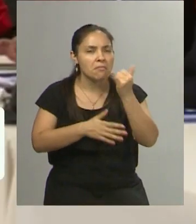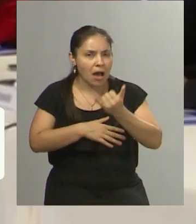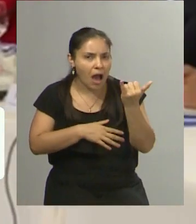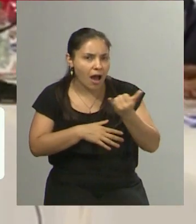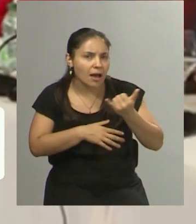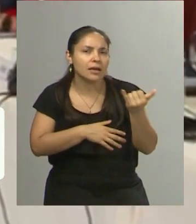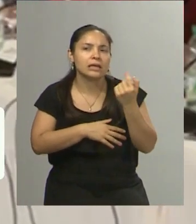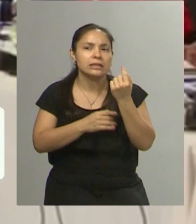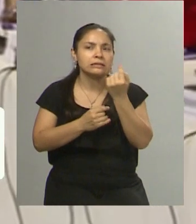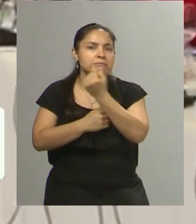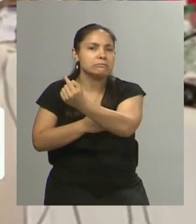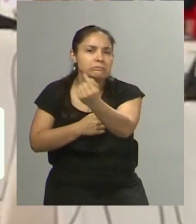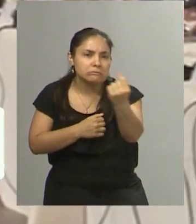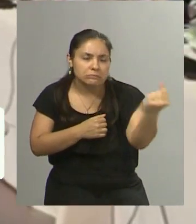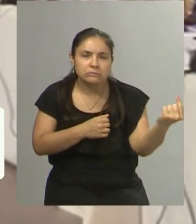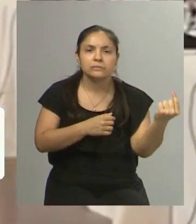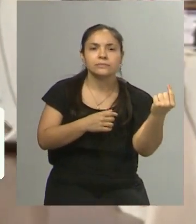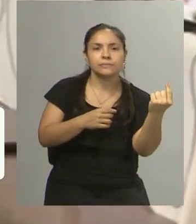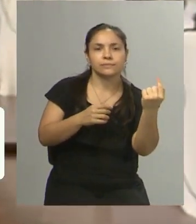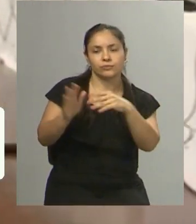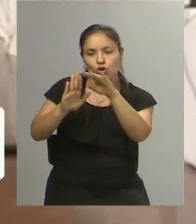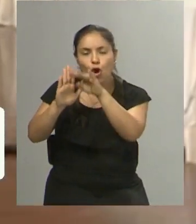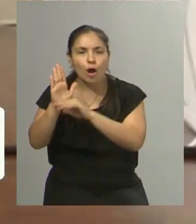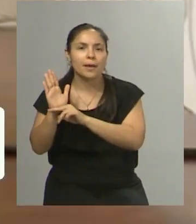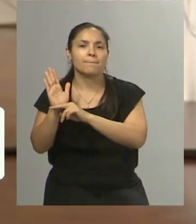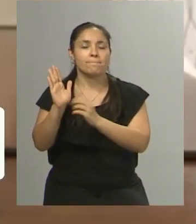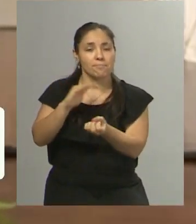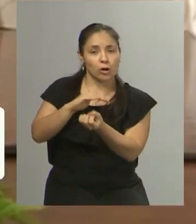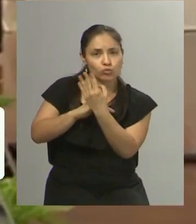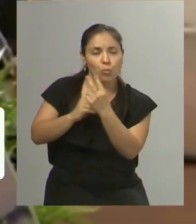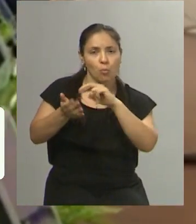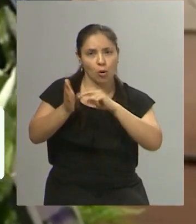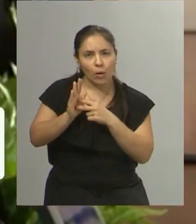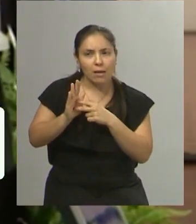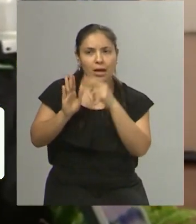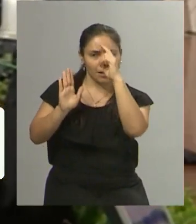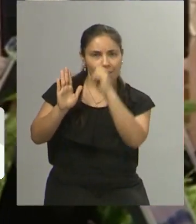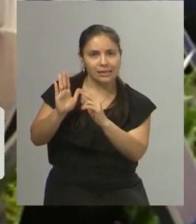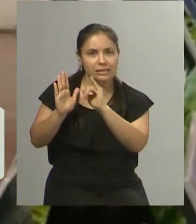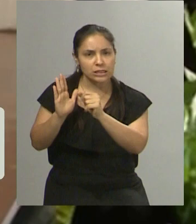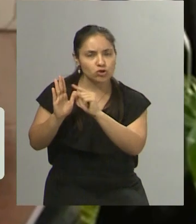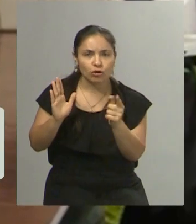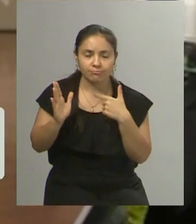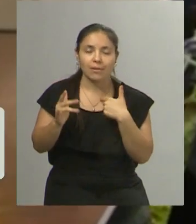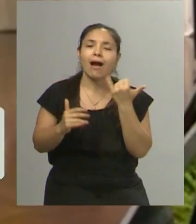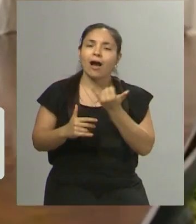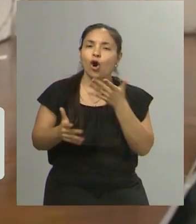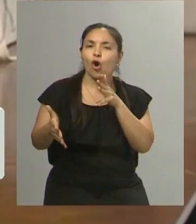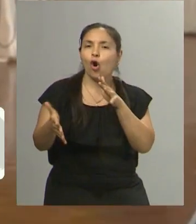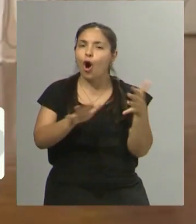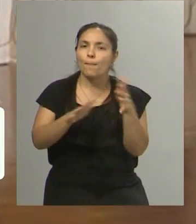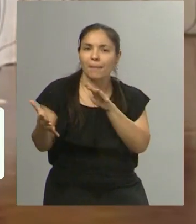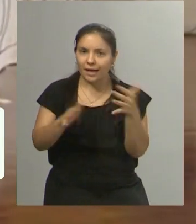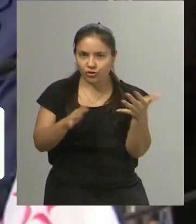no se cumplen las reglas del Mercosur. Y en algunos casos se ha hecho una cierta analogía con las reglas